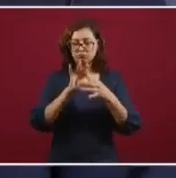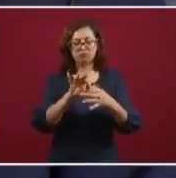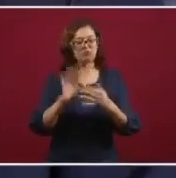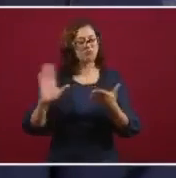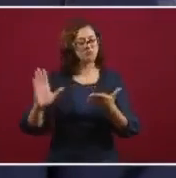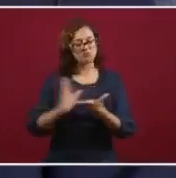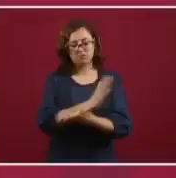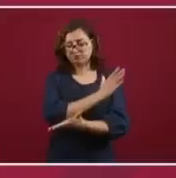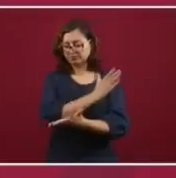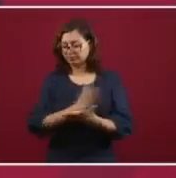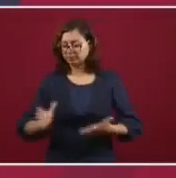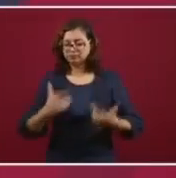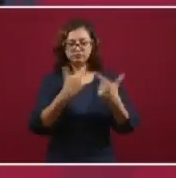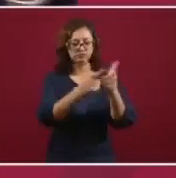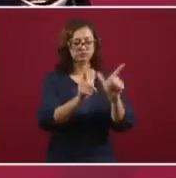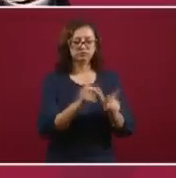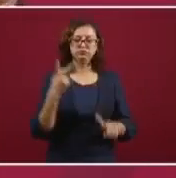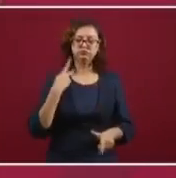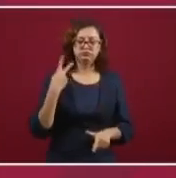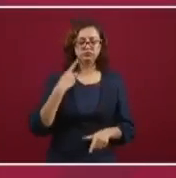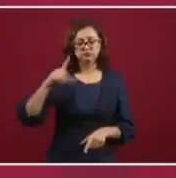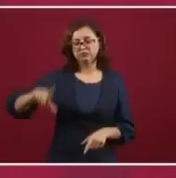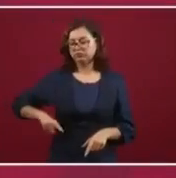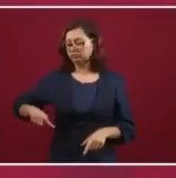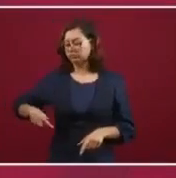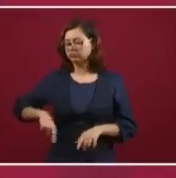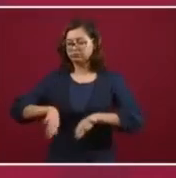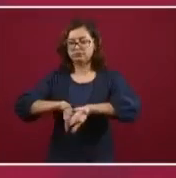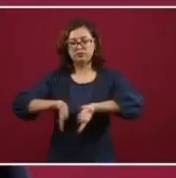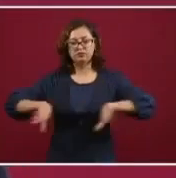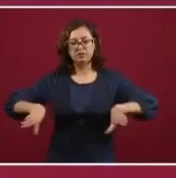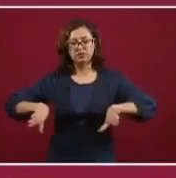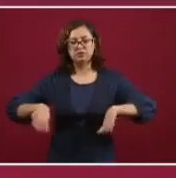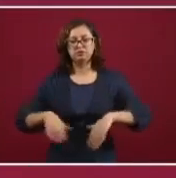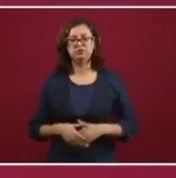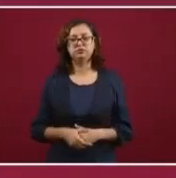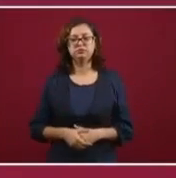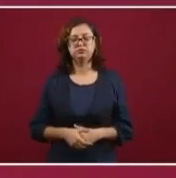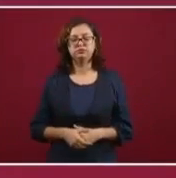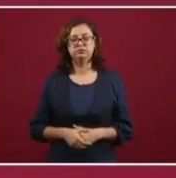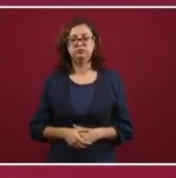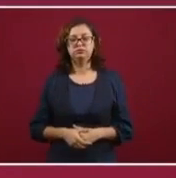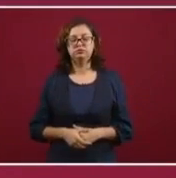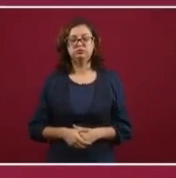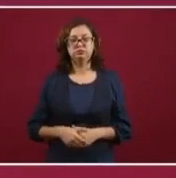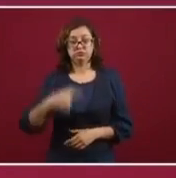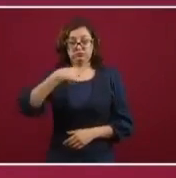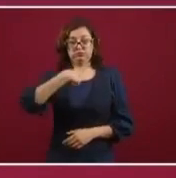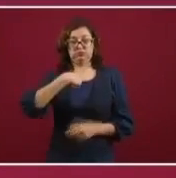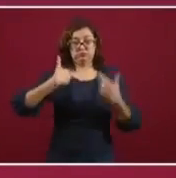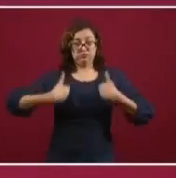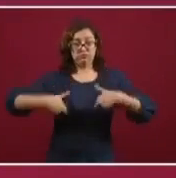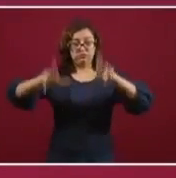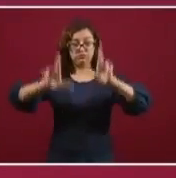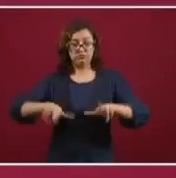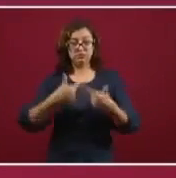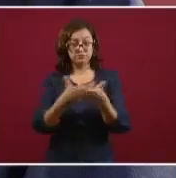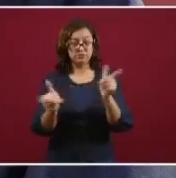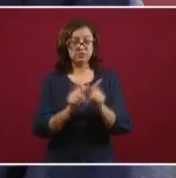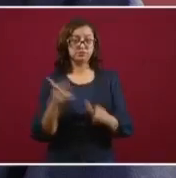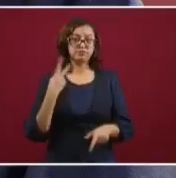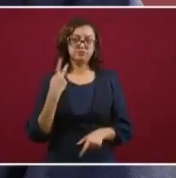Una cosa es el partido y otra cosa es el gobierno. Y no hay partido de Estado.